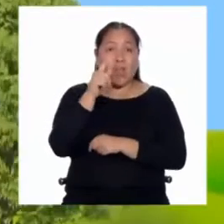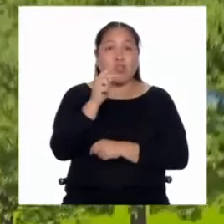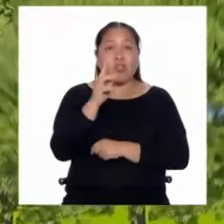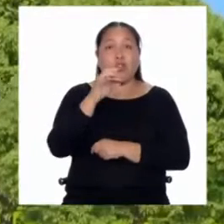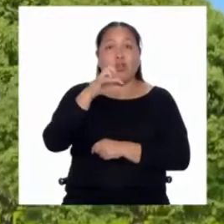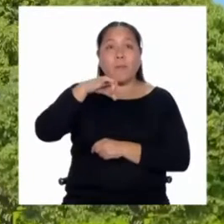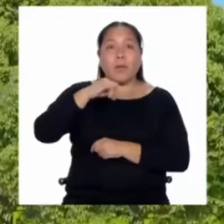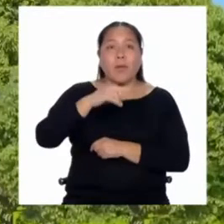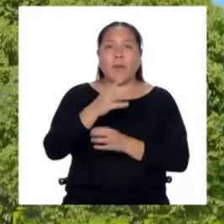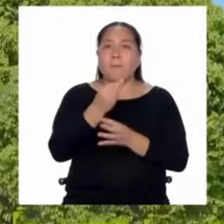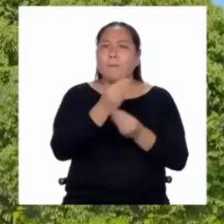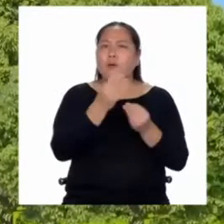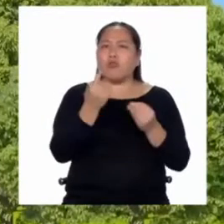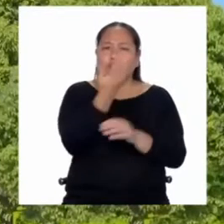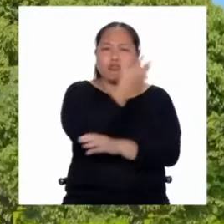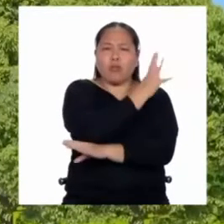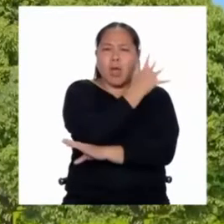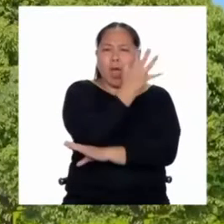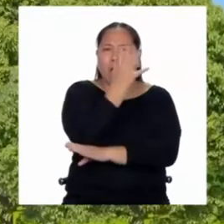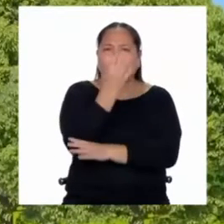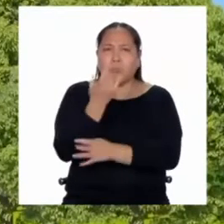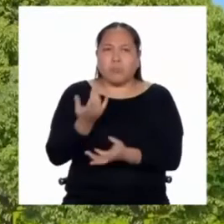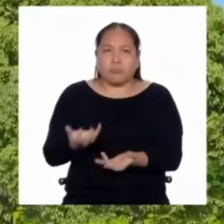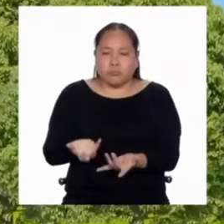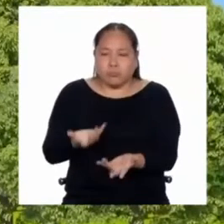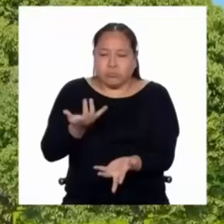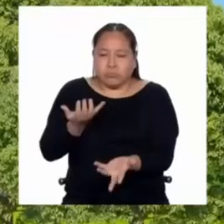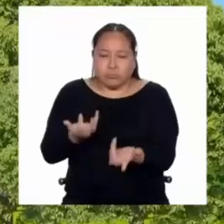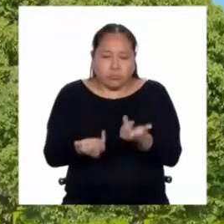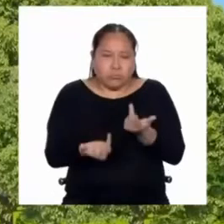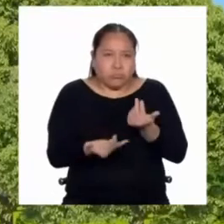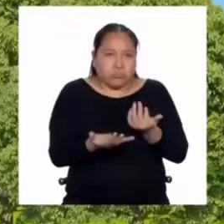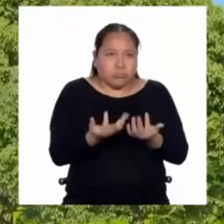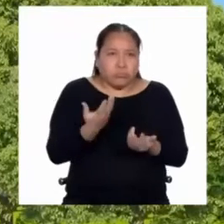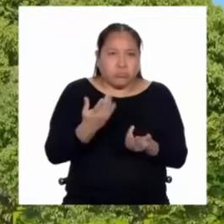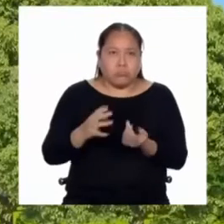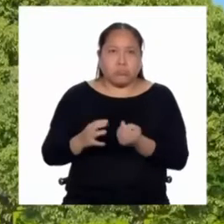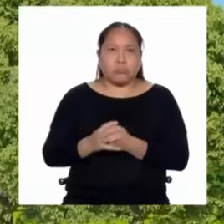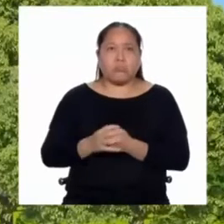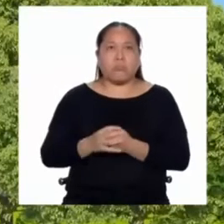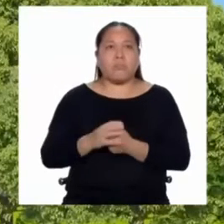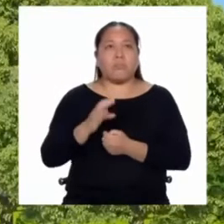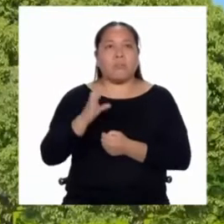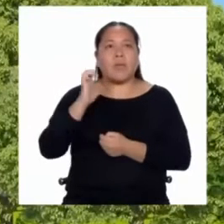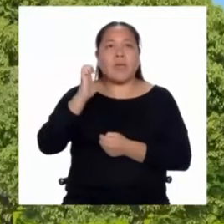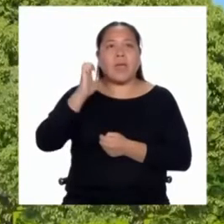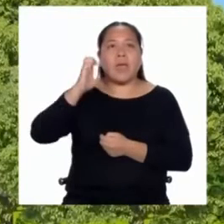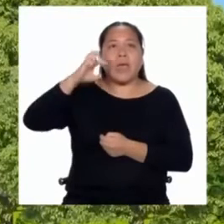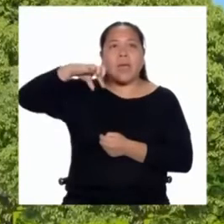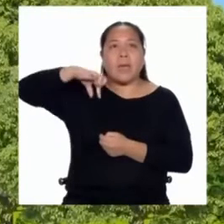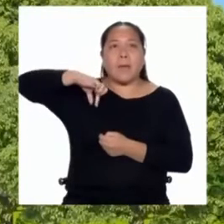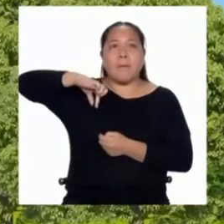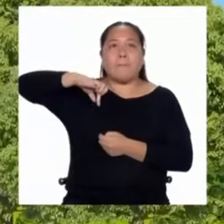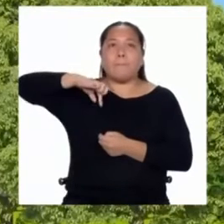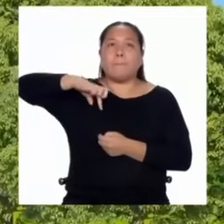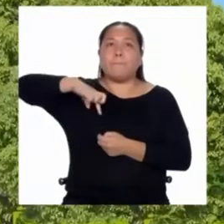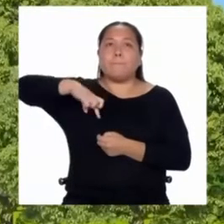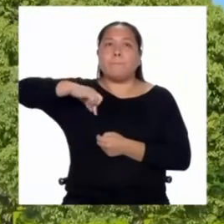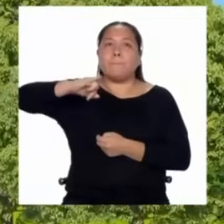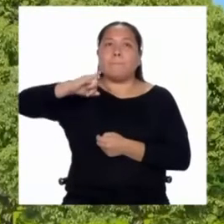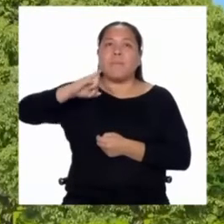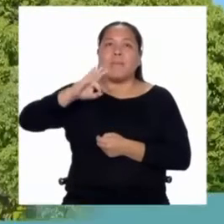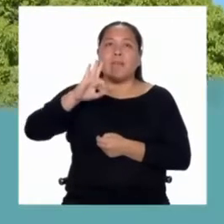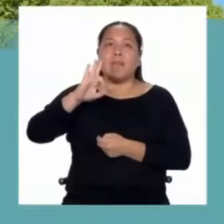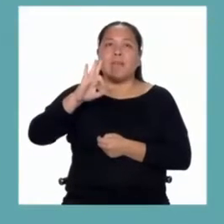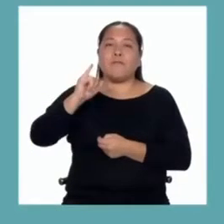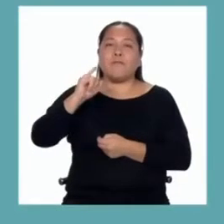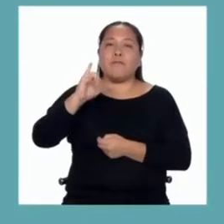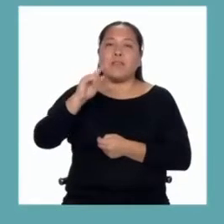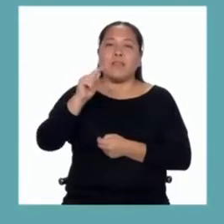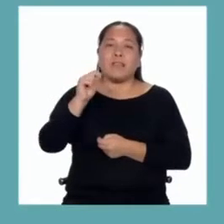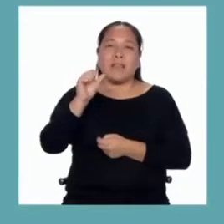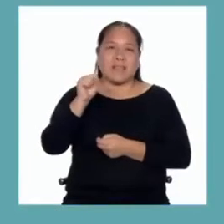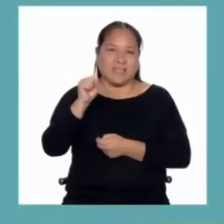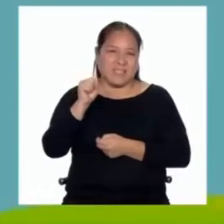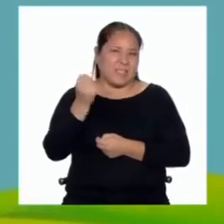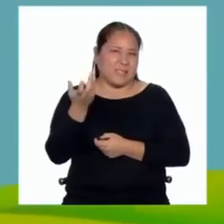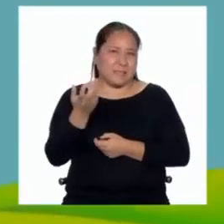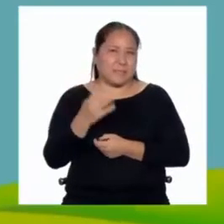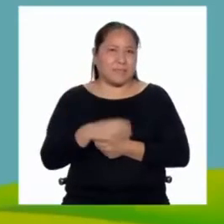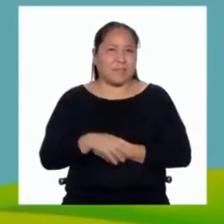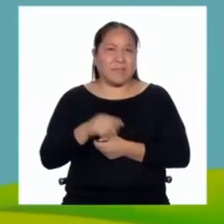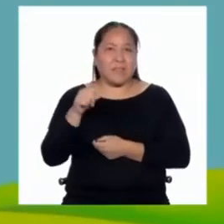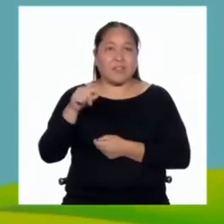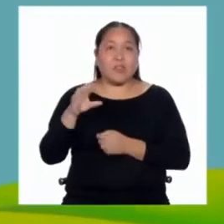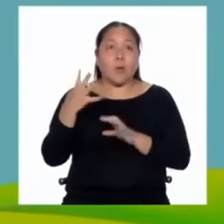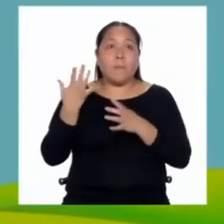los árboles, arbustos y epífitas. ¿Las epífitas se comen? ¡Claro que no, Helga! Las epífitas son